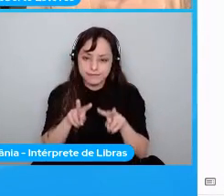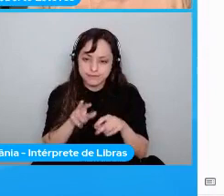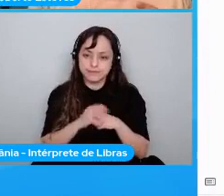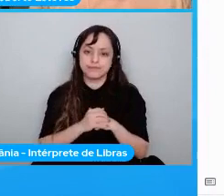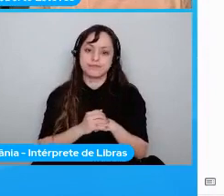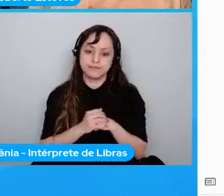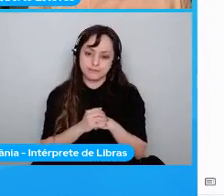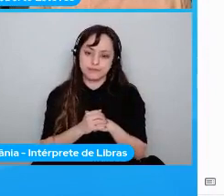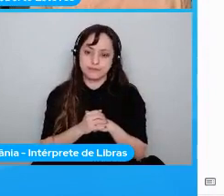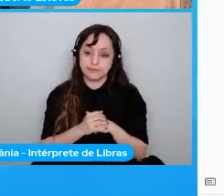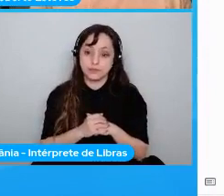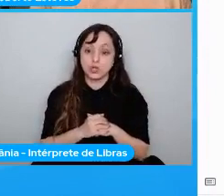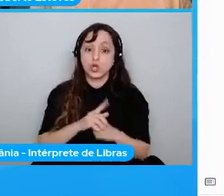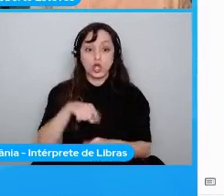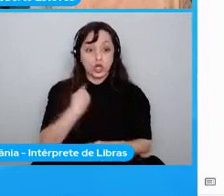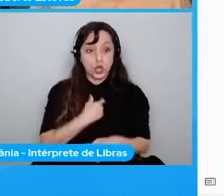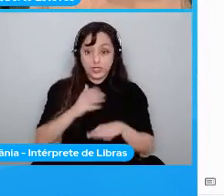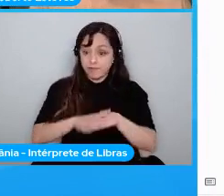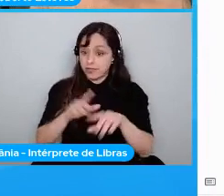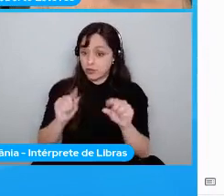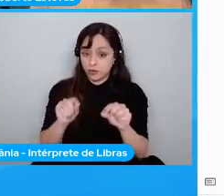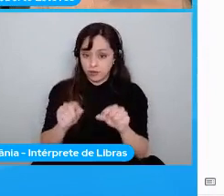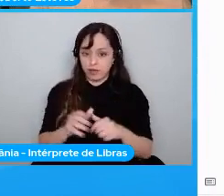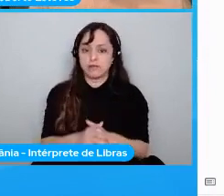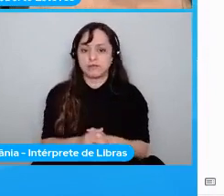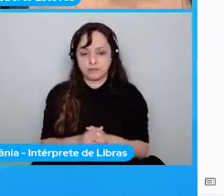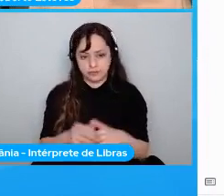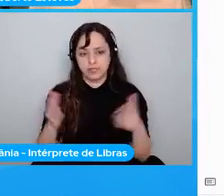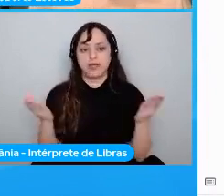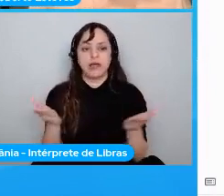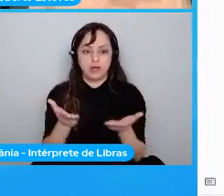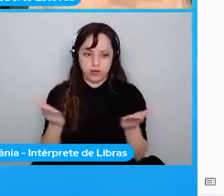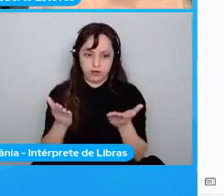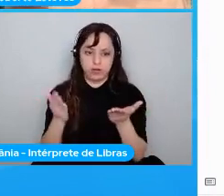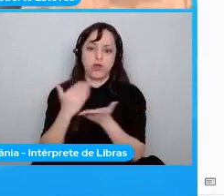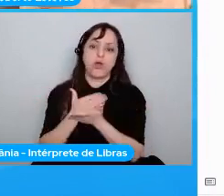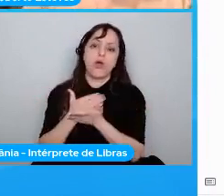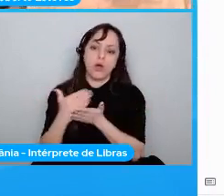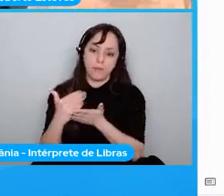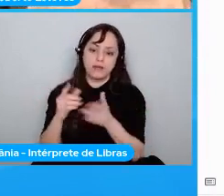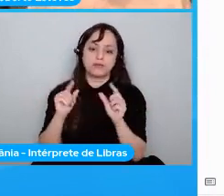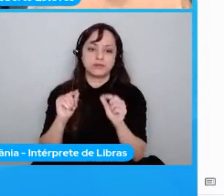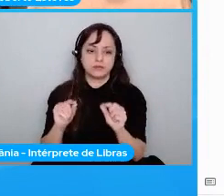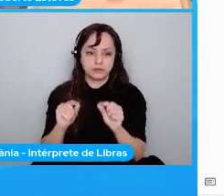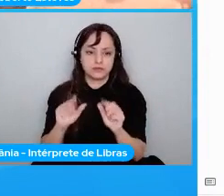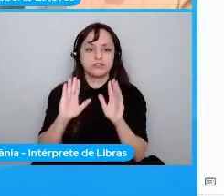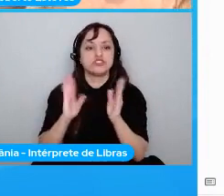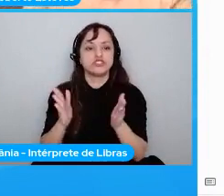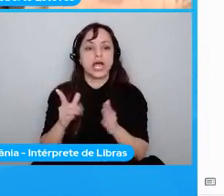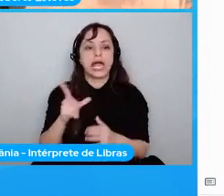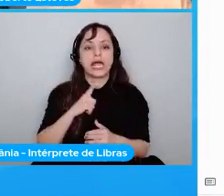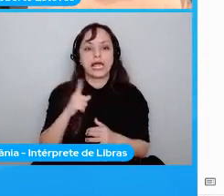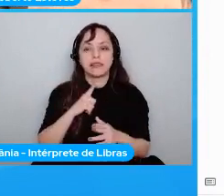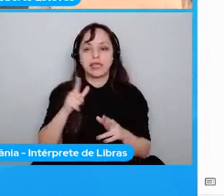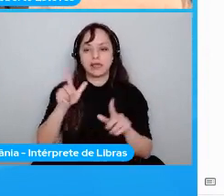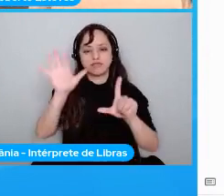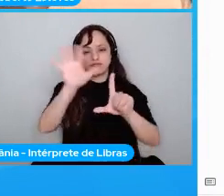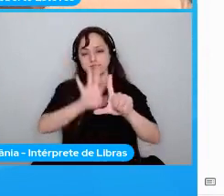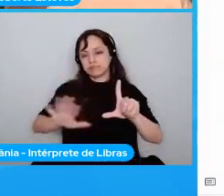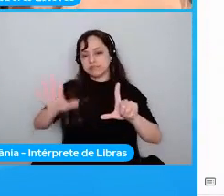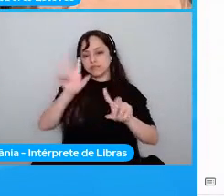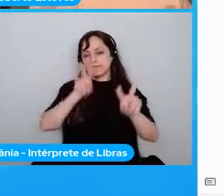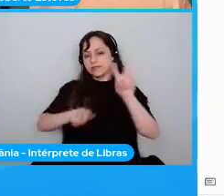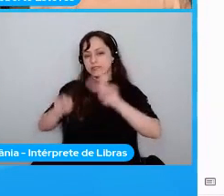¿qué es lo que hacemos ahora, no? Yo lo que voy a empezar a hacer, ok, ya tenemos la vista como tabla, ya sabemos